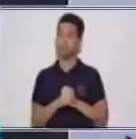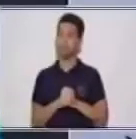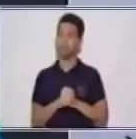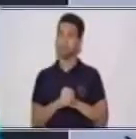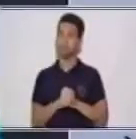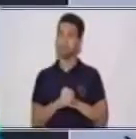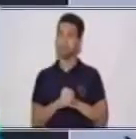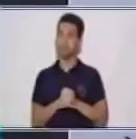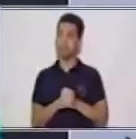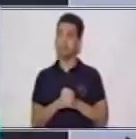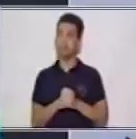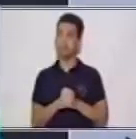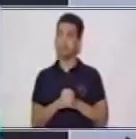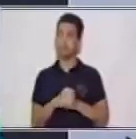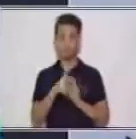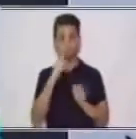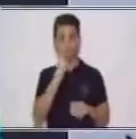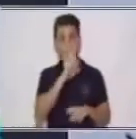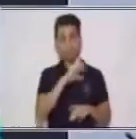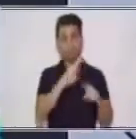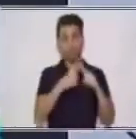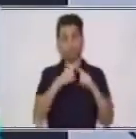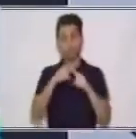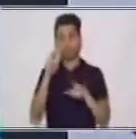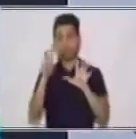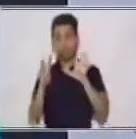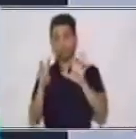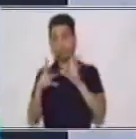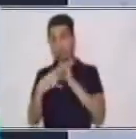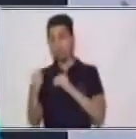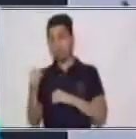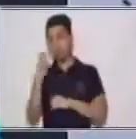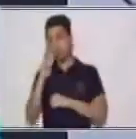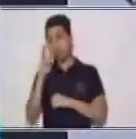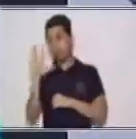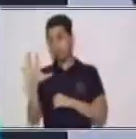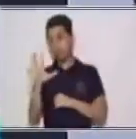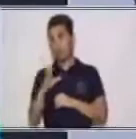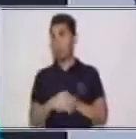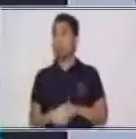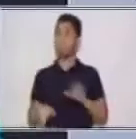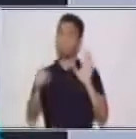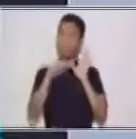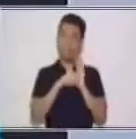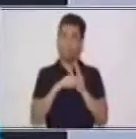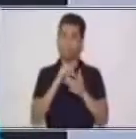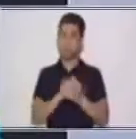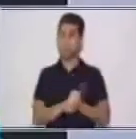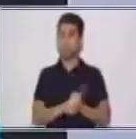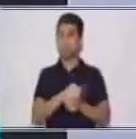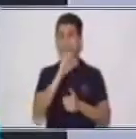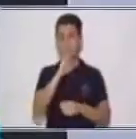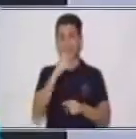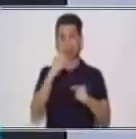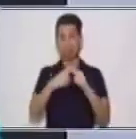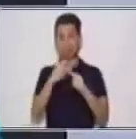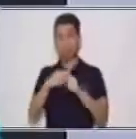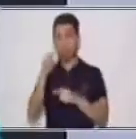Aplicamos 7 por 5, 5 por 7. 35. Menos 3 por